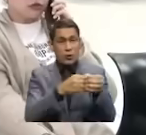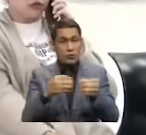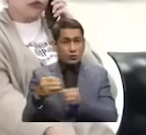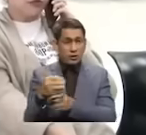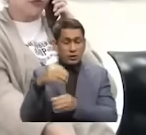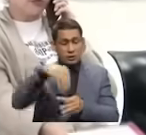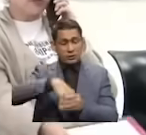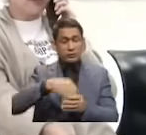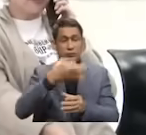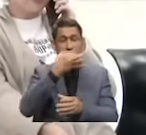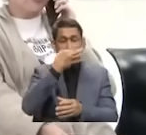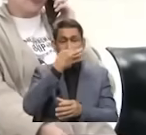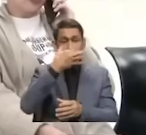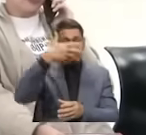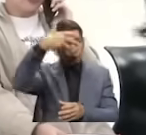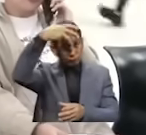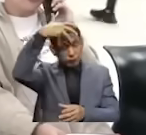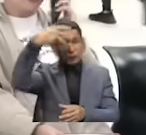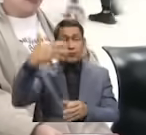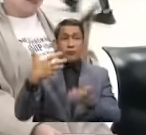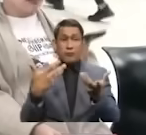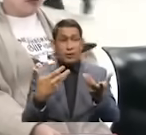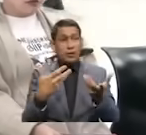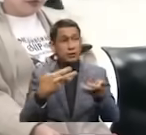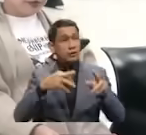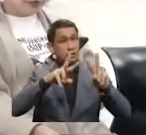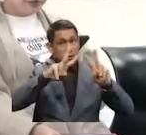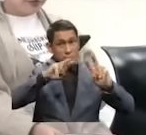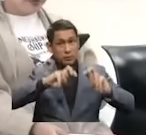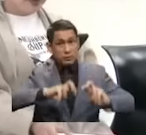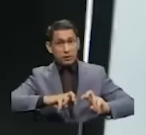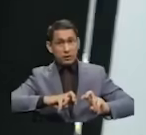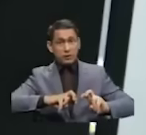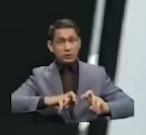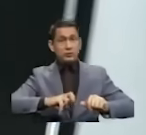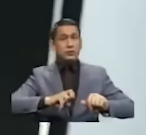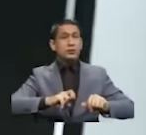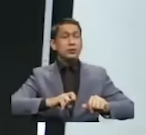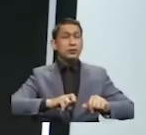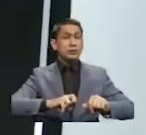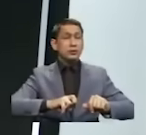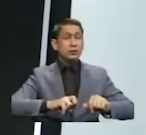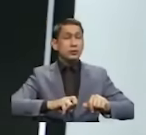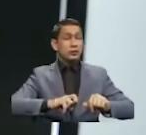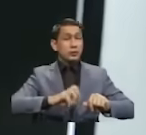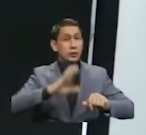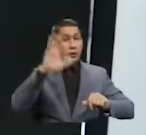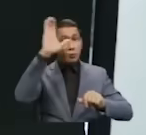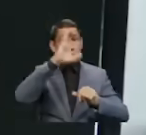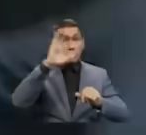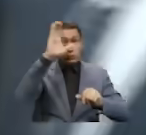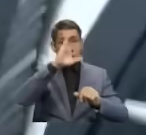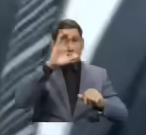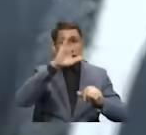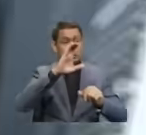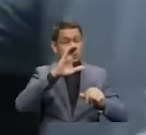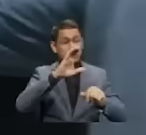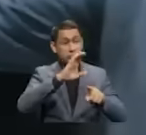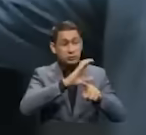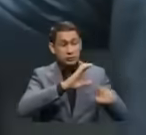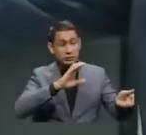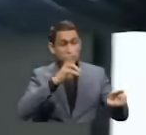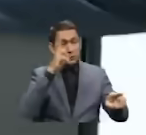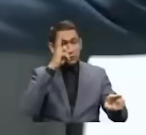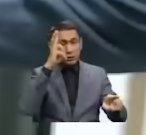de Santo Domingo de los Áchilas se realizaron allanamientos en conjunto para ir detrás de una presunta red que ofrecía